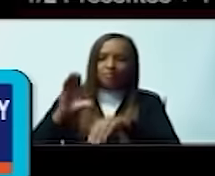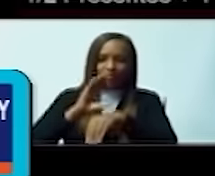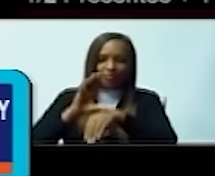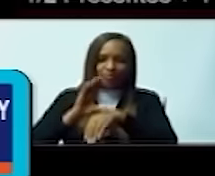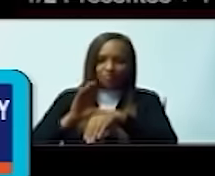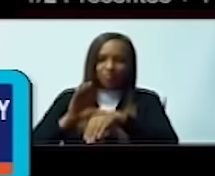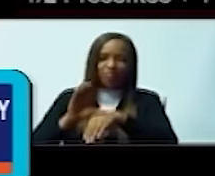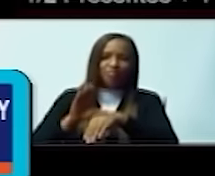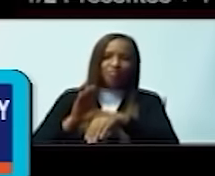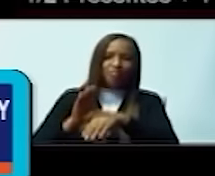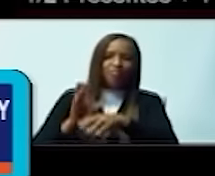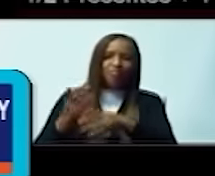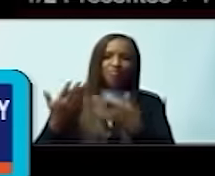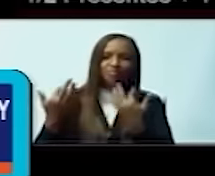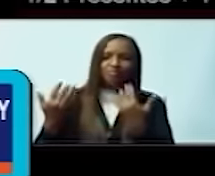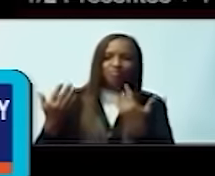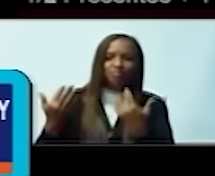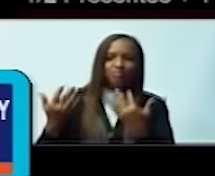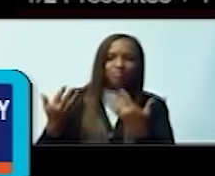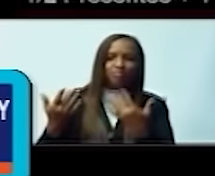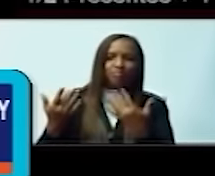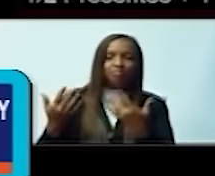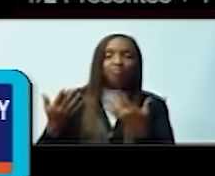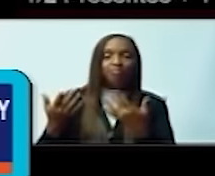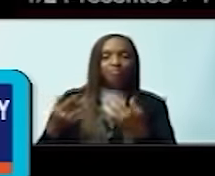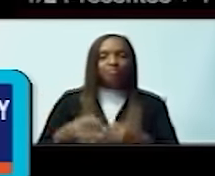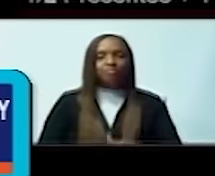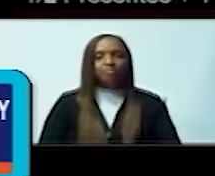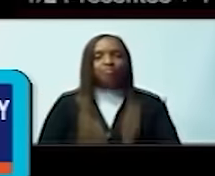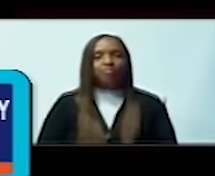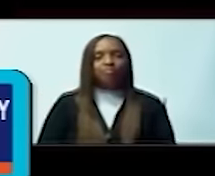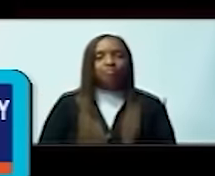Ok, vamos arriba.